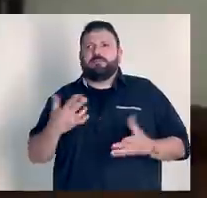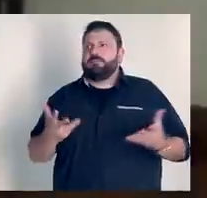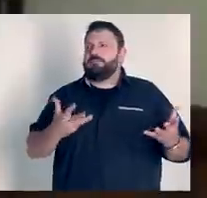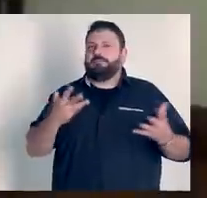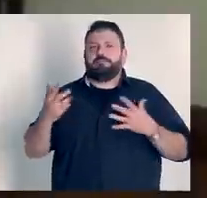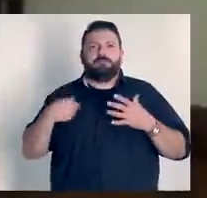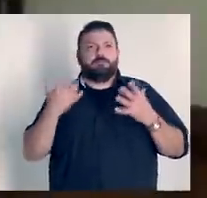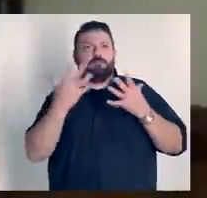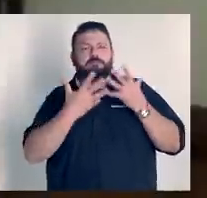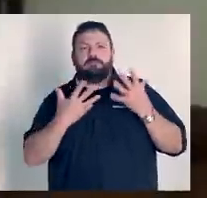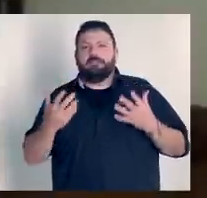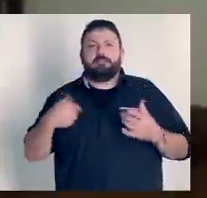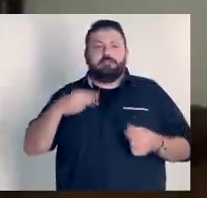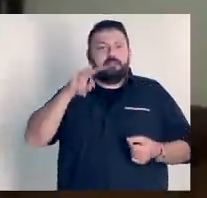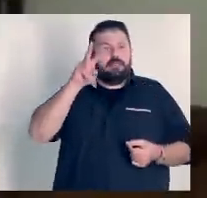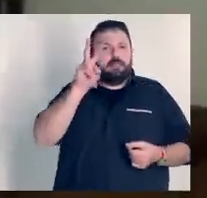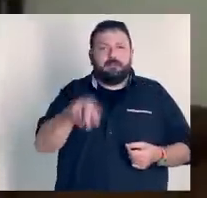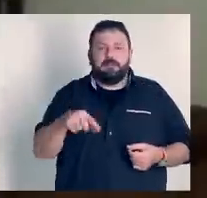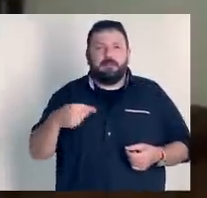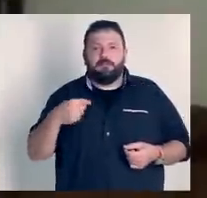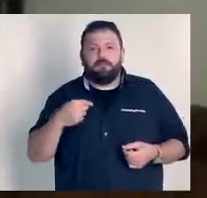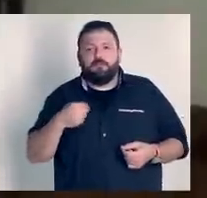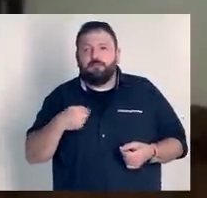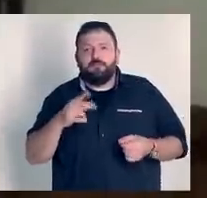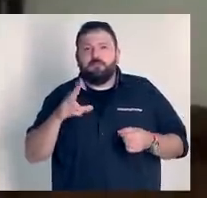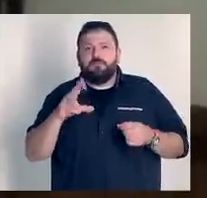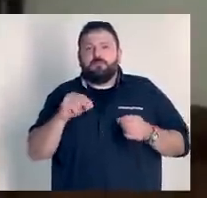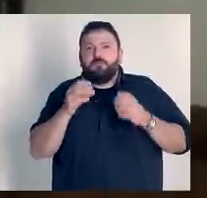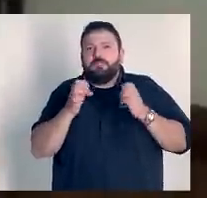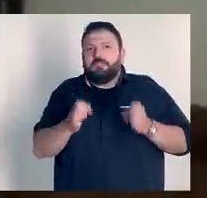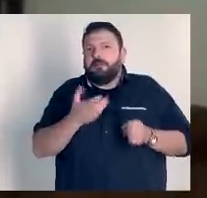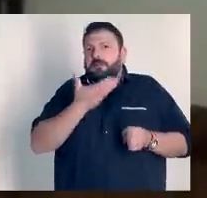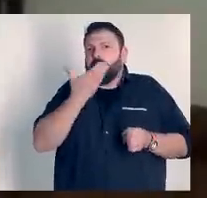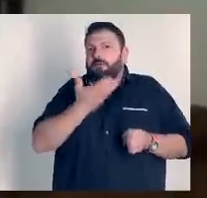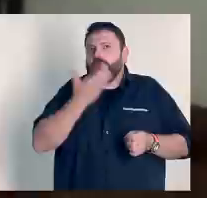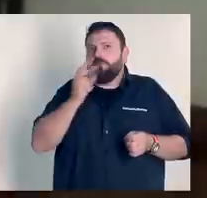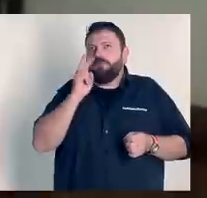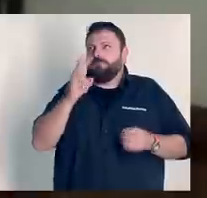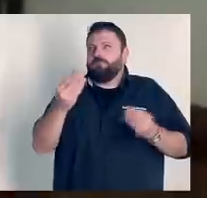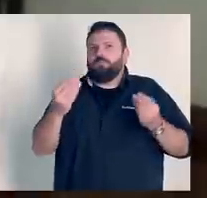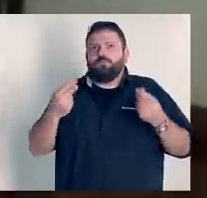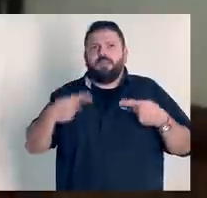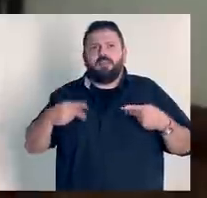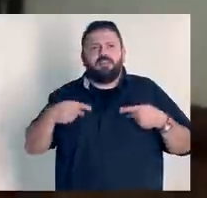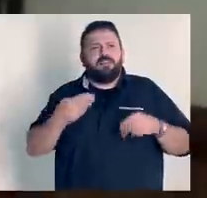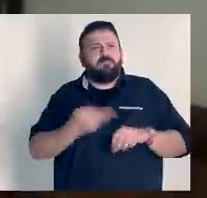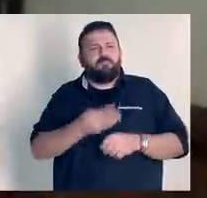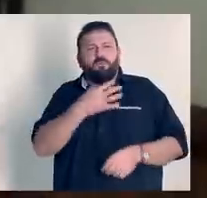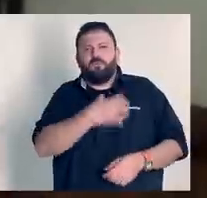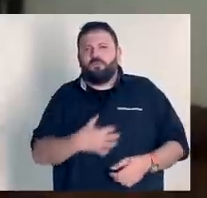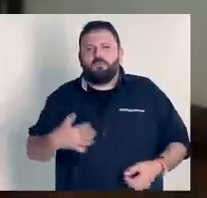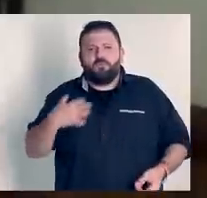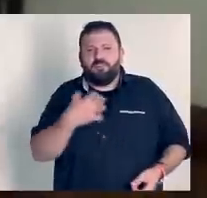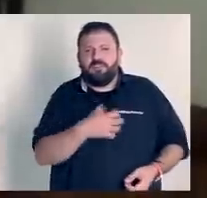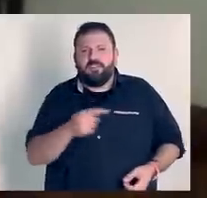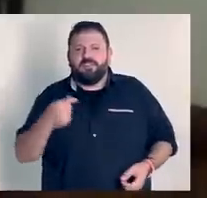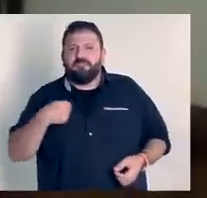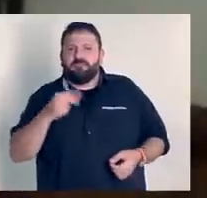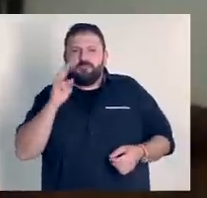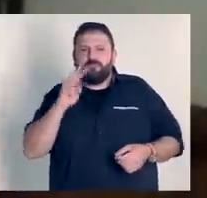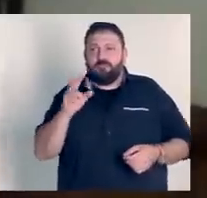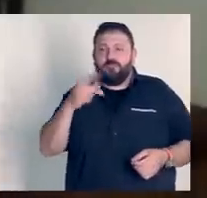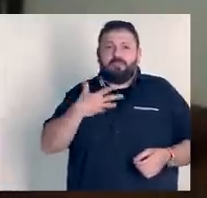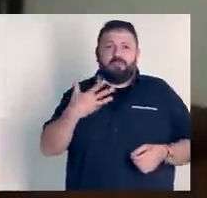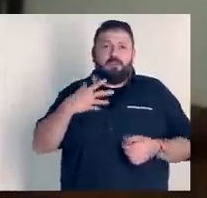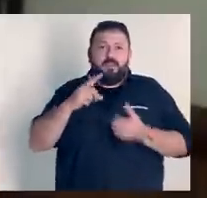feliz. Pero la verdad es que no estaba yo acostumbrada a ver tanta alegría y tanta emoción. Y además yo por dentro traía miedos